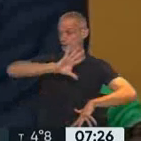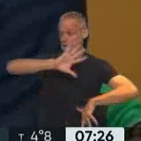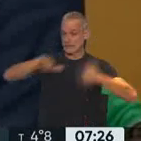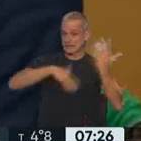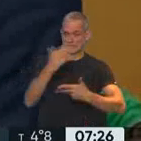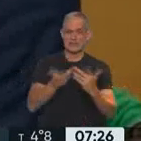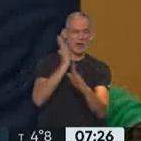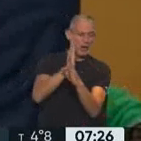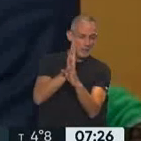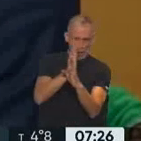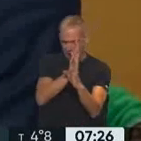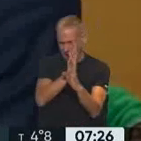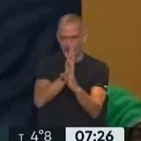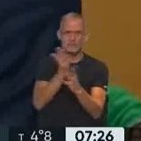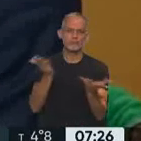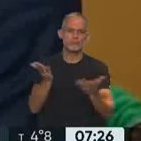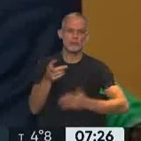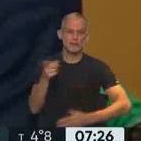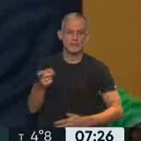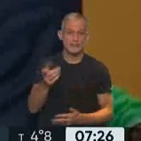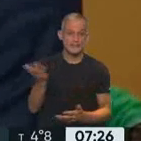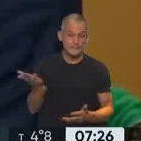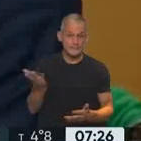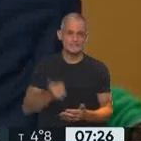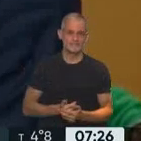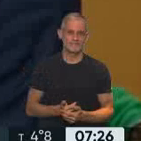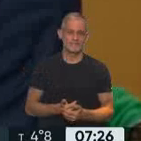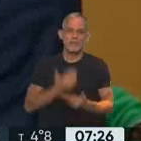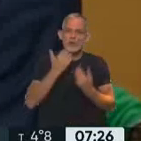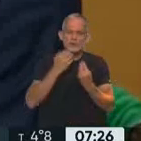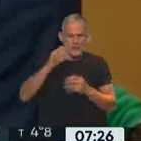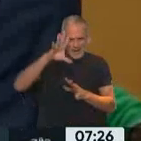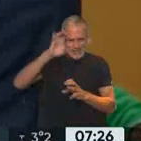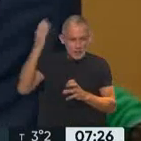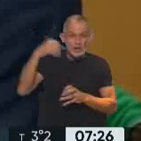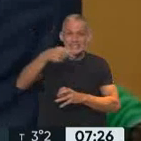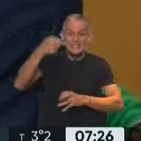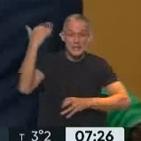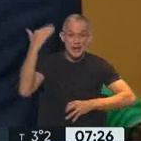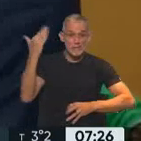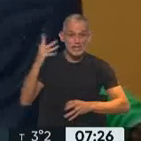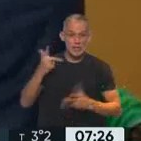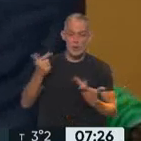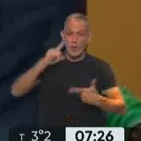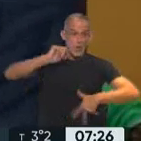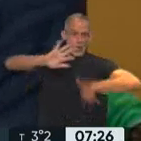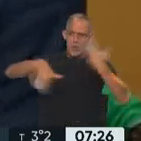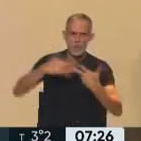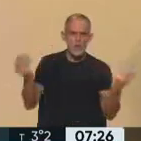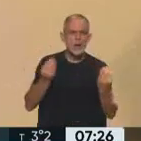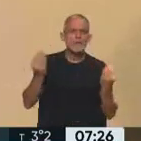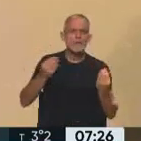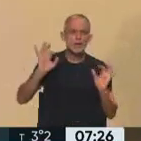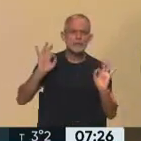espionaje en curso si es no sé si recuerdan la semana pasada estalló este escándalo de espionaje donde se